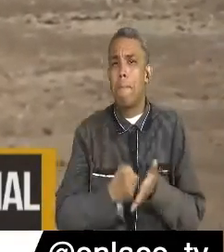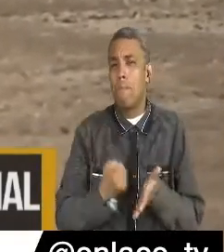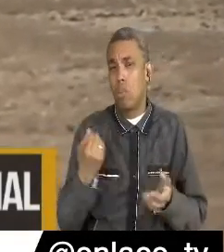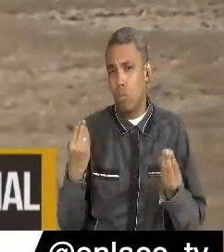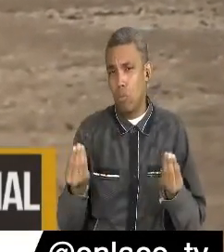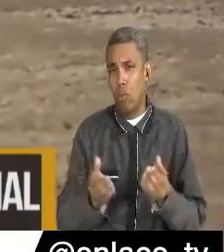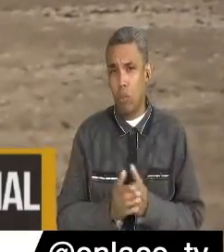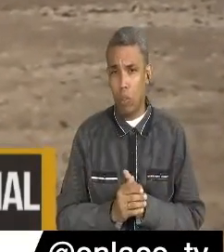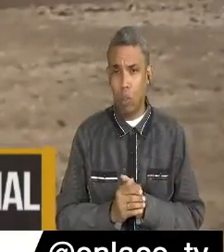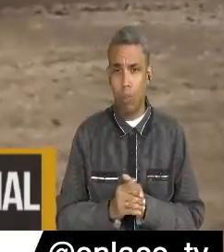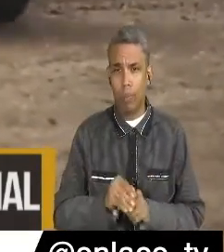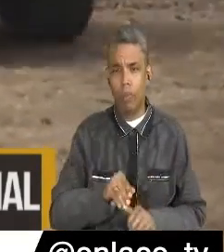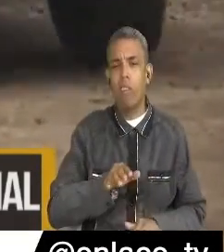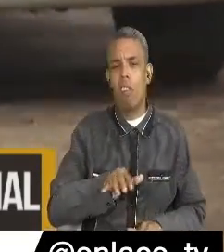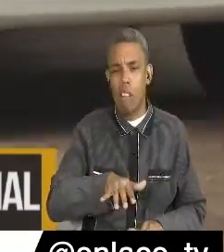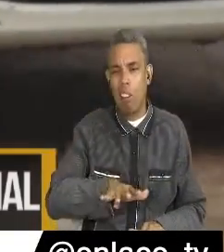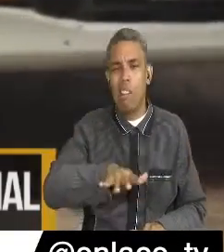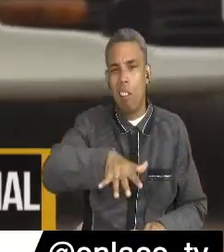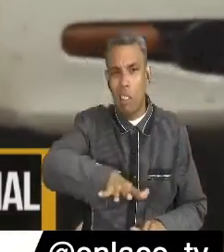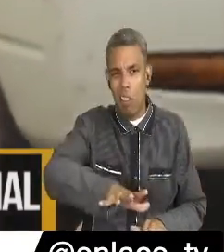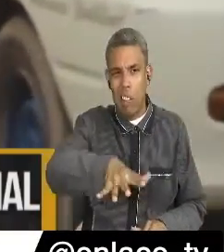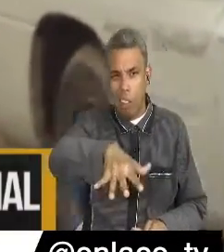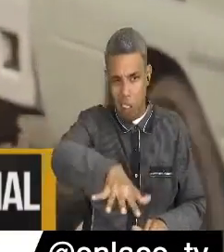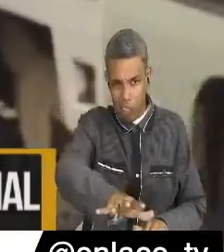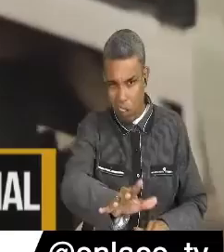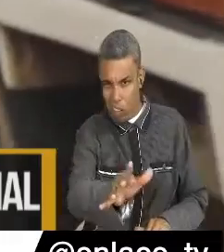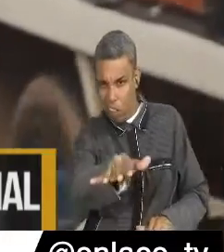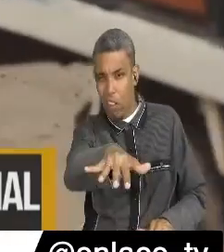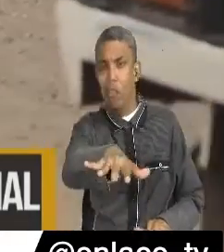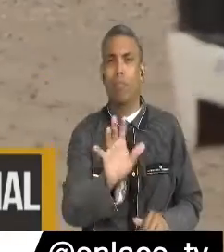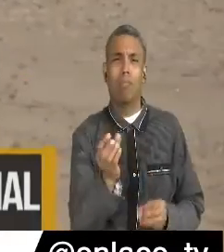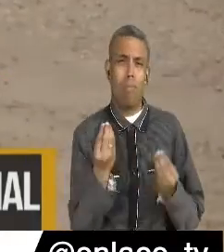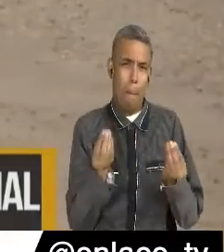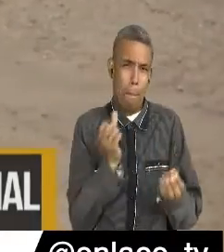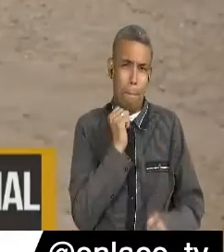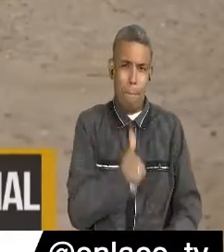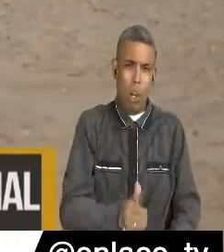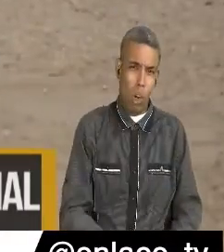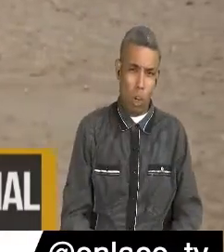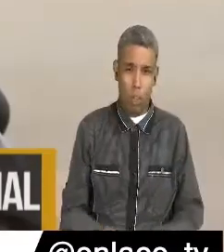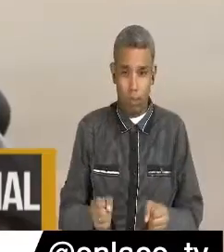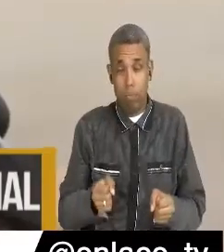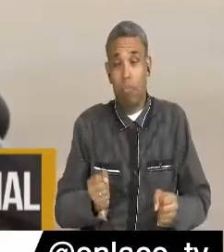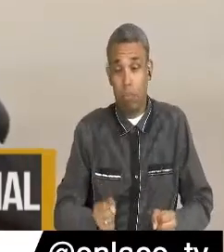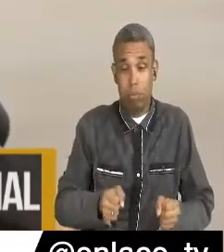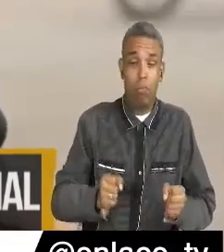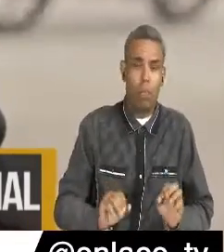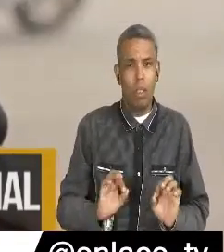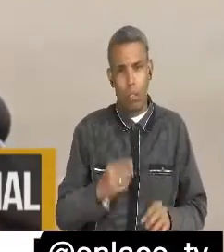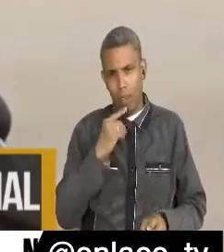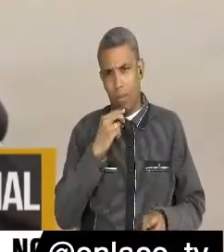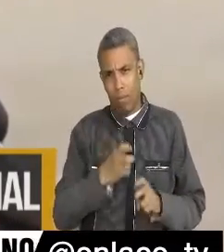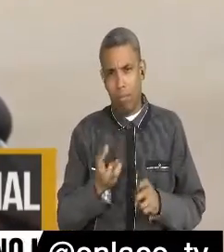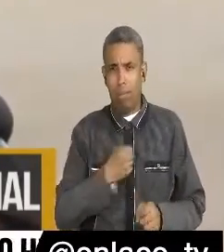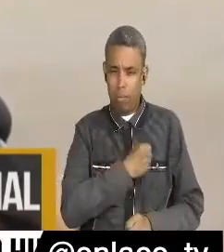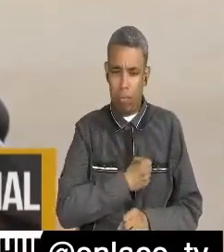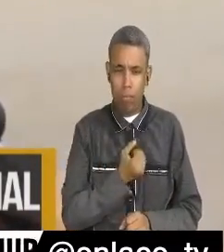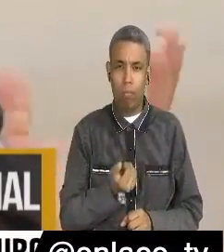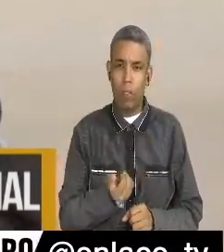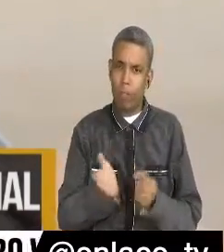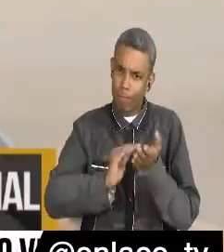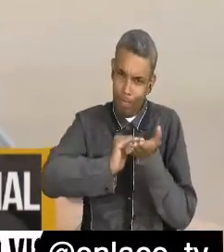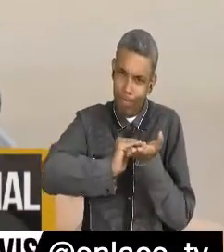esta vía adelante y allá en la parte de atrás, hay demasiados huecos. Entonces, vamos a ver si los podemos procurar de